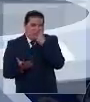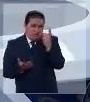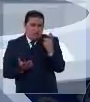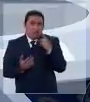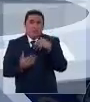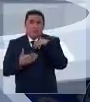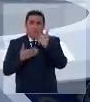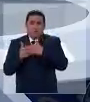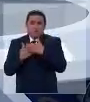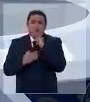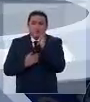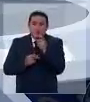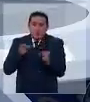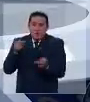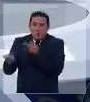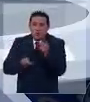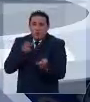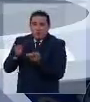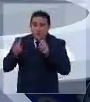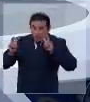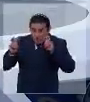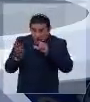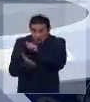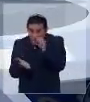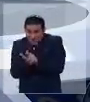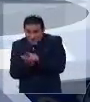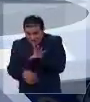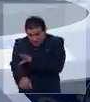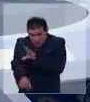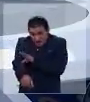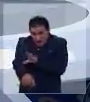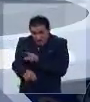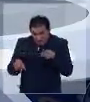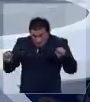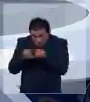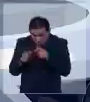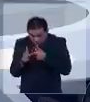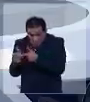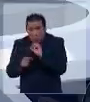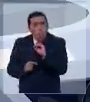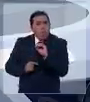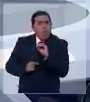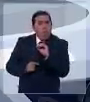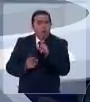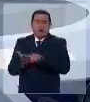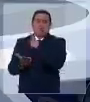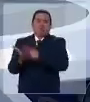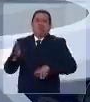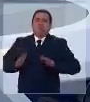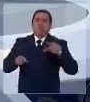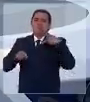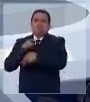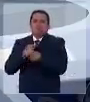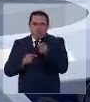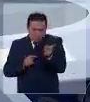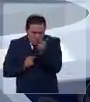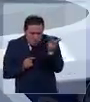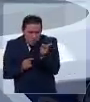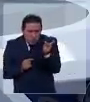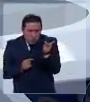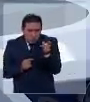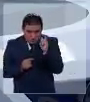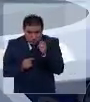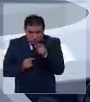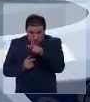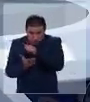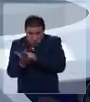la reforma energética. Consulta o plebiscito, dice. Le pregunto, ¿la va a mantener eso? Y en caso de que la mantuviera y fuese presidente, ¿cuál sería